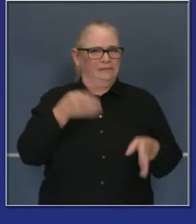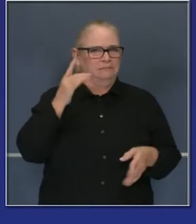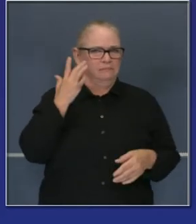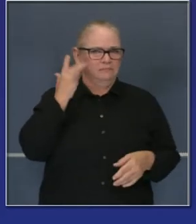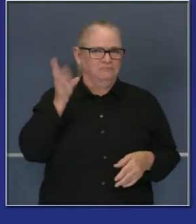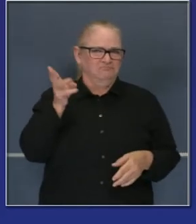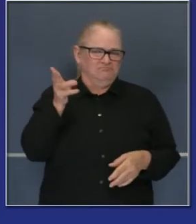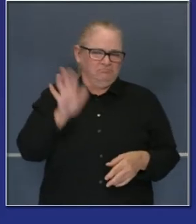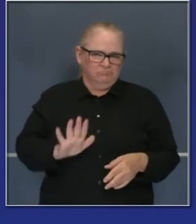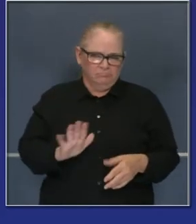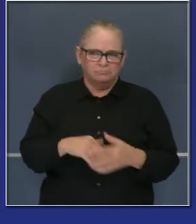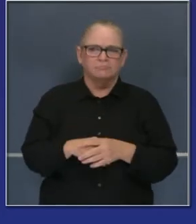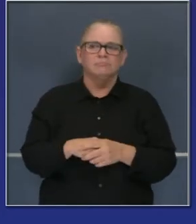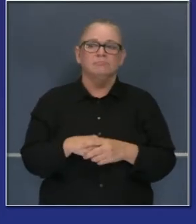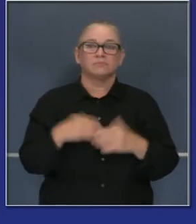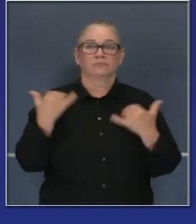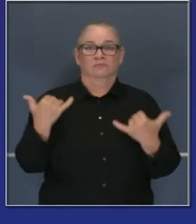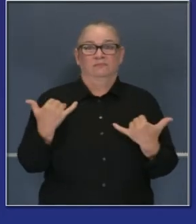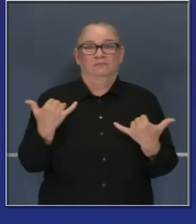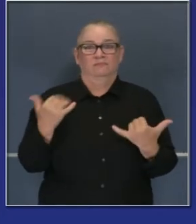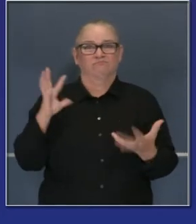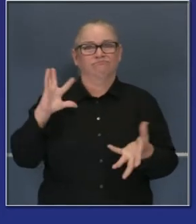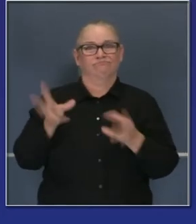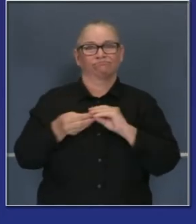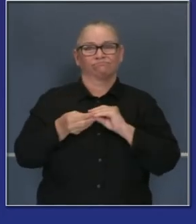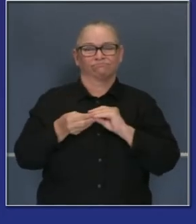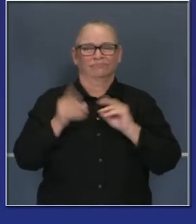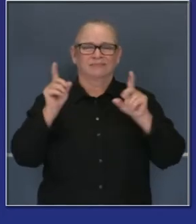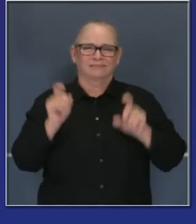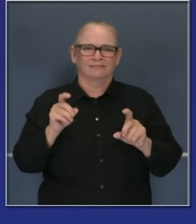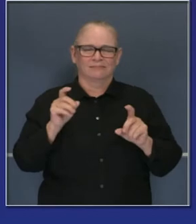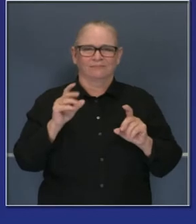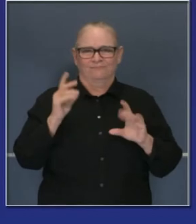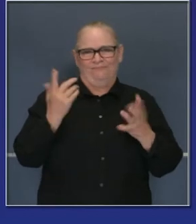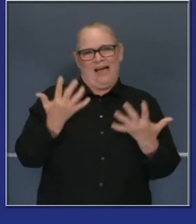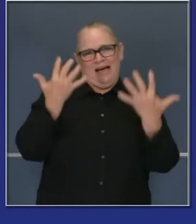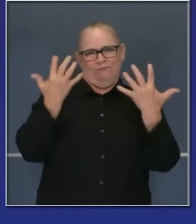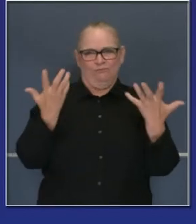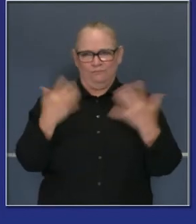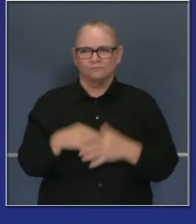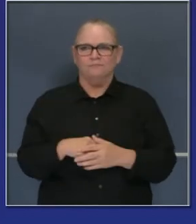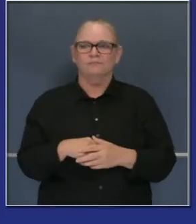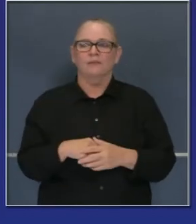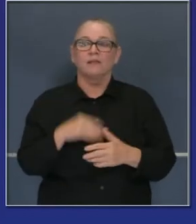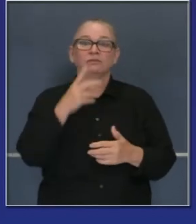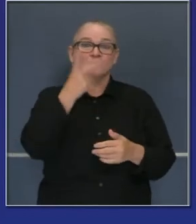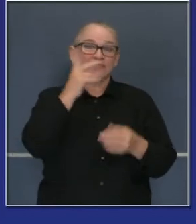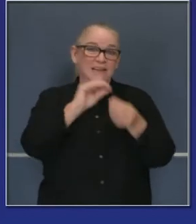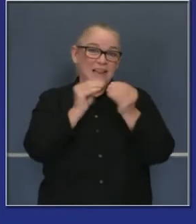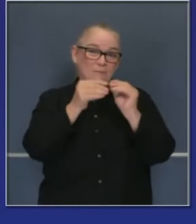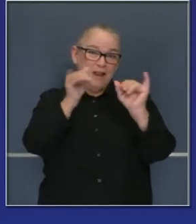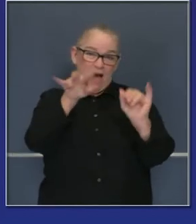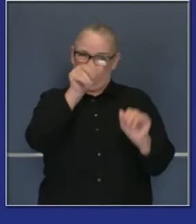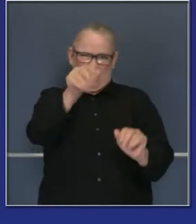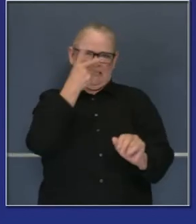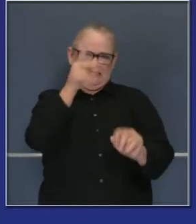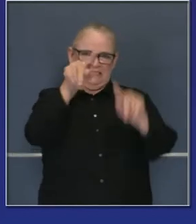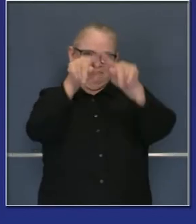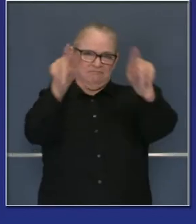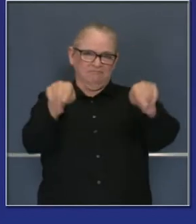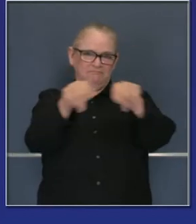les quiero mostrar el número total de incendios tiene una manera más creo fácil de absorber